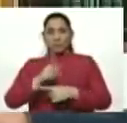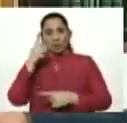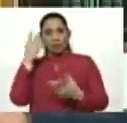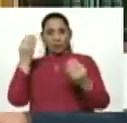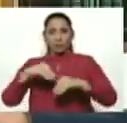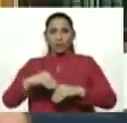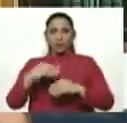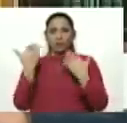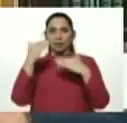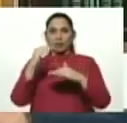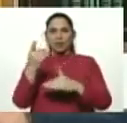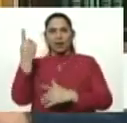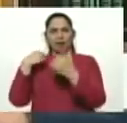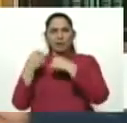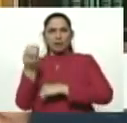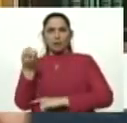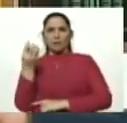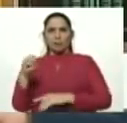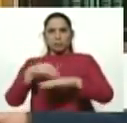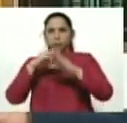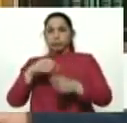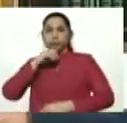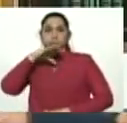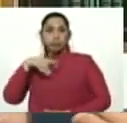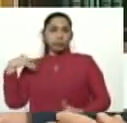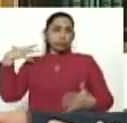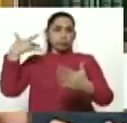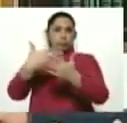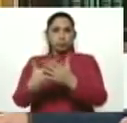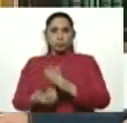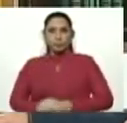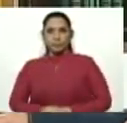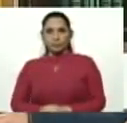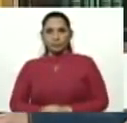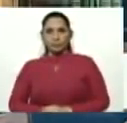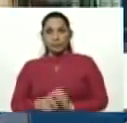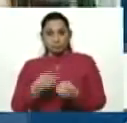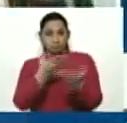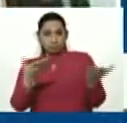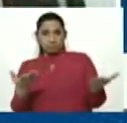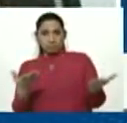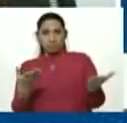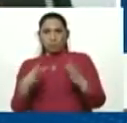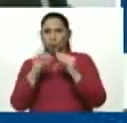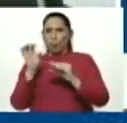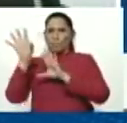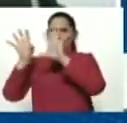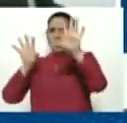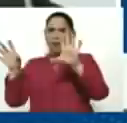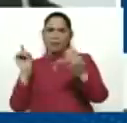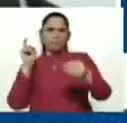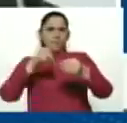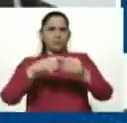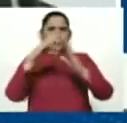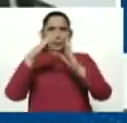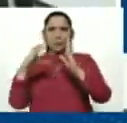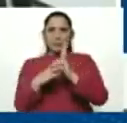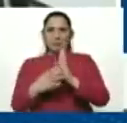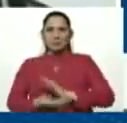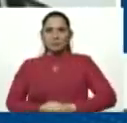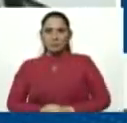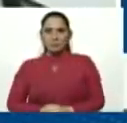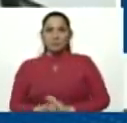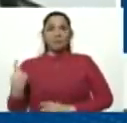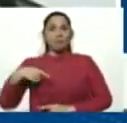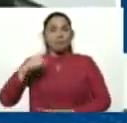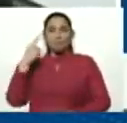se dio una conferencia de ministros histórica. Allí estuvieron todos los países de la OPEP Plus. Y